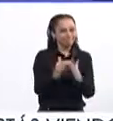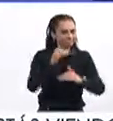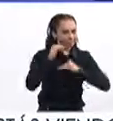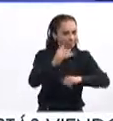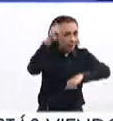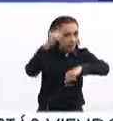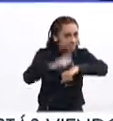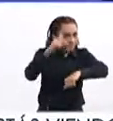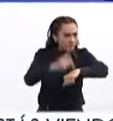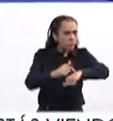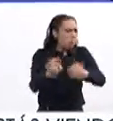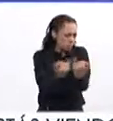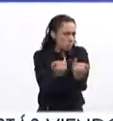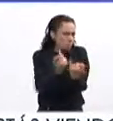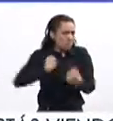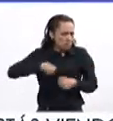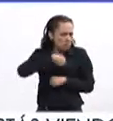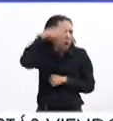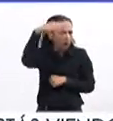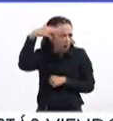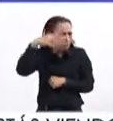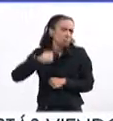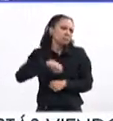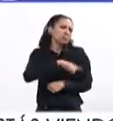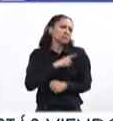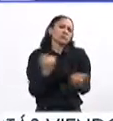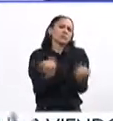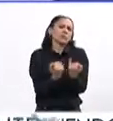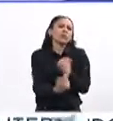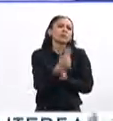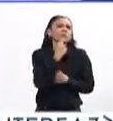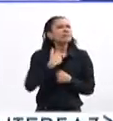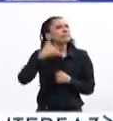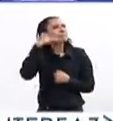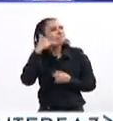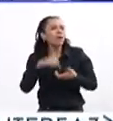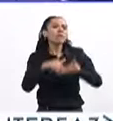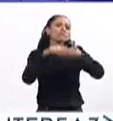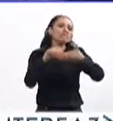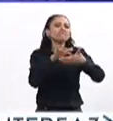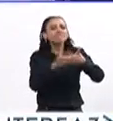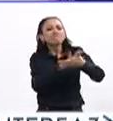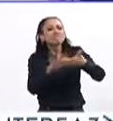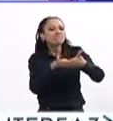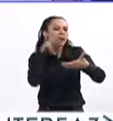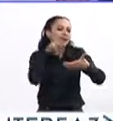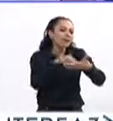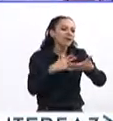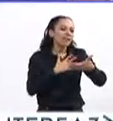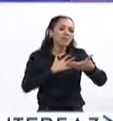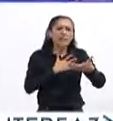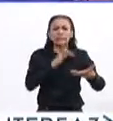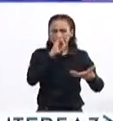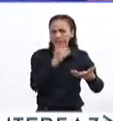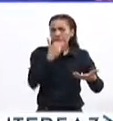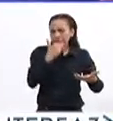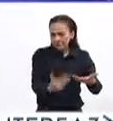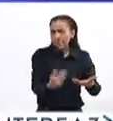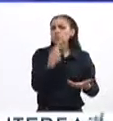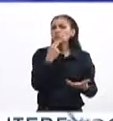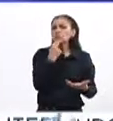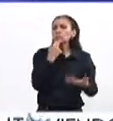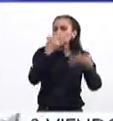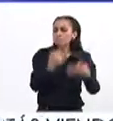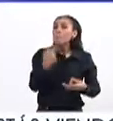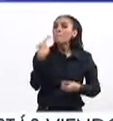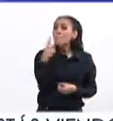mal, todos, hasta nosotros como adultos utilizamos el celular y nos encanta estar viendo ahí cosas. Entonces sí es importante, sí que las utilicen, pero que